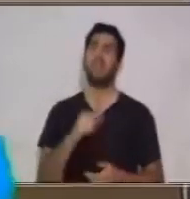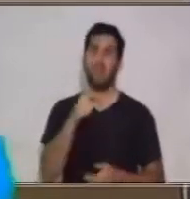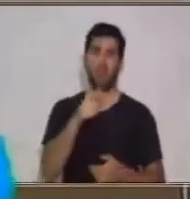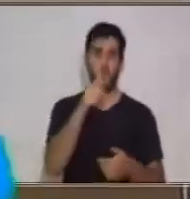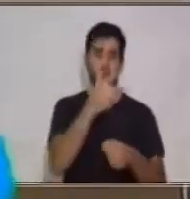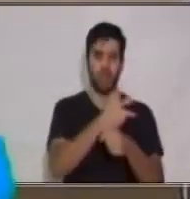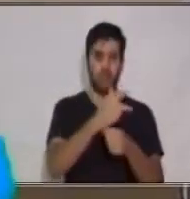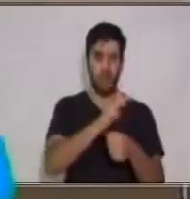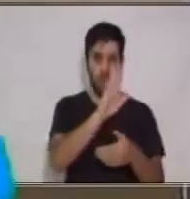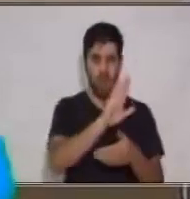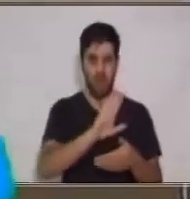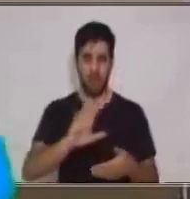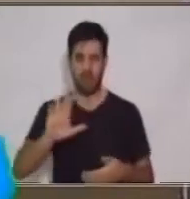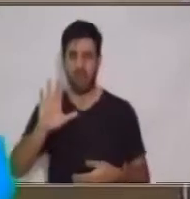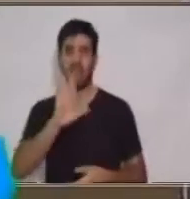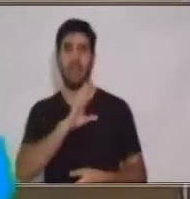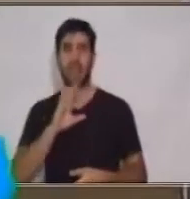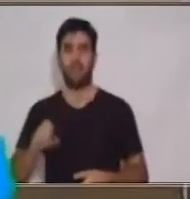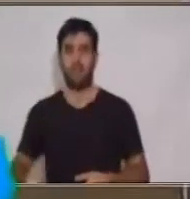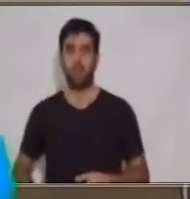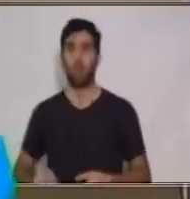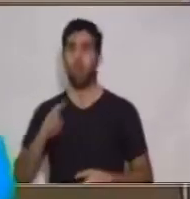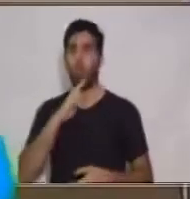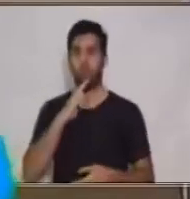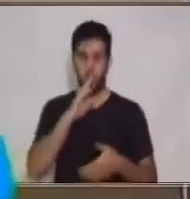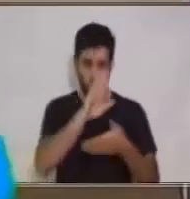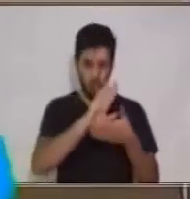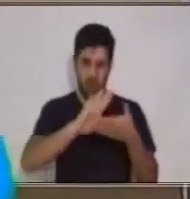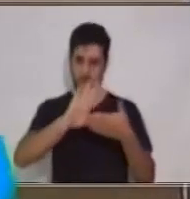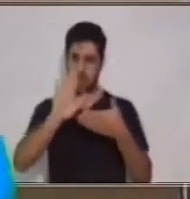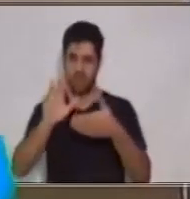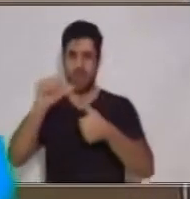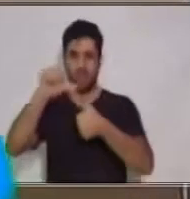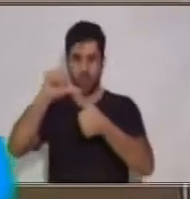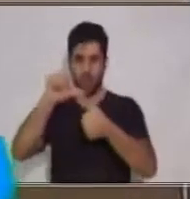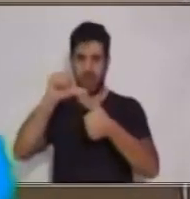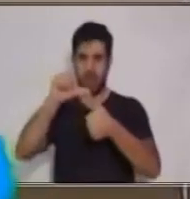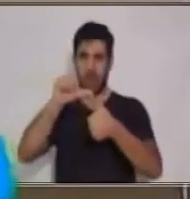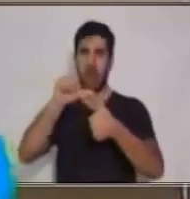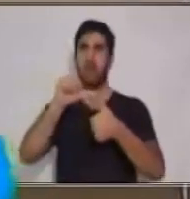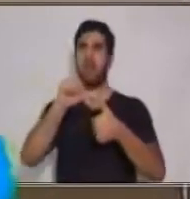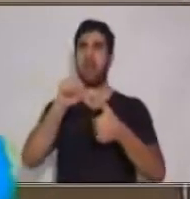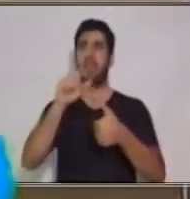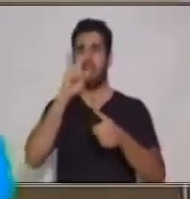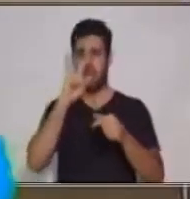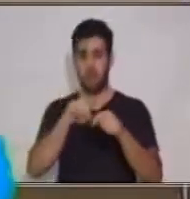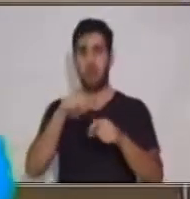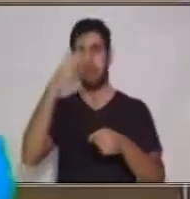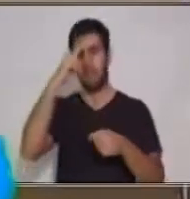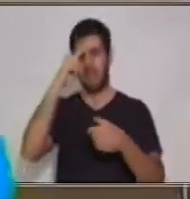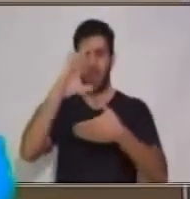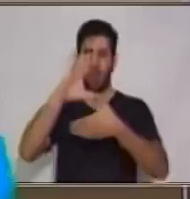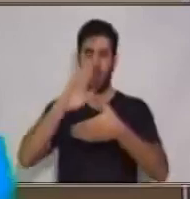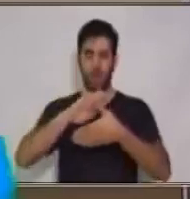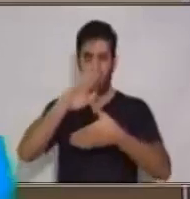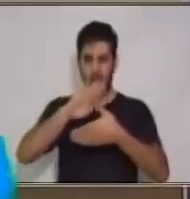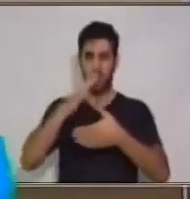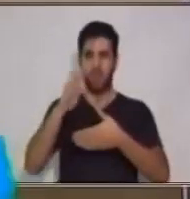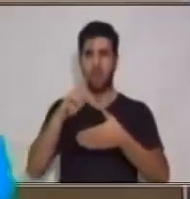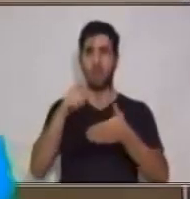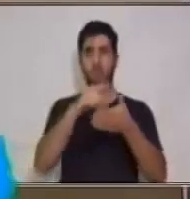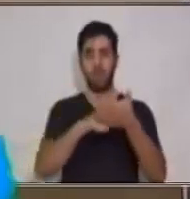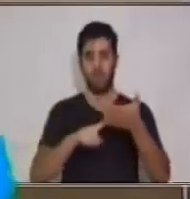y El Salvador, esa parte de América Central, y también una parte de México. Y en el caso de